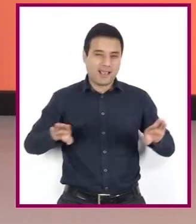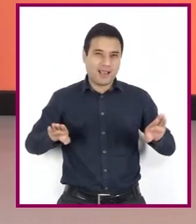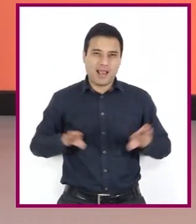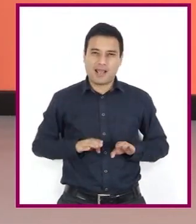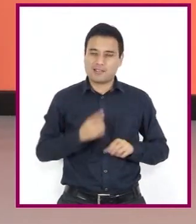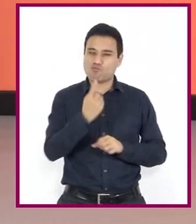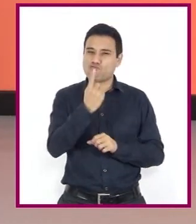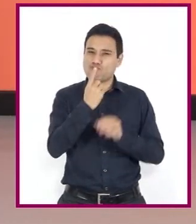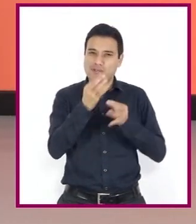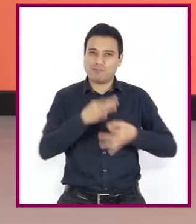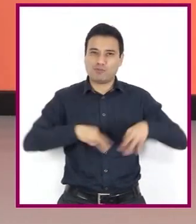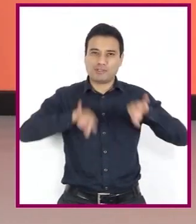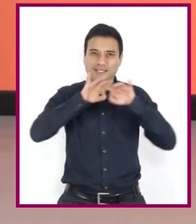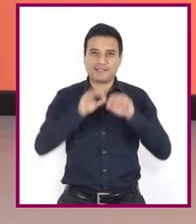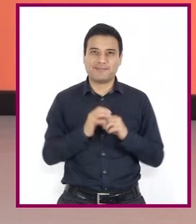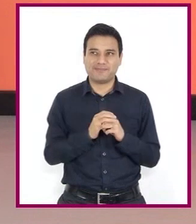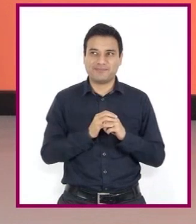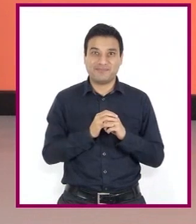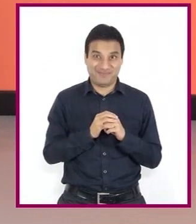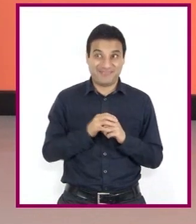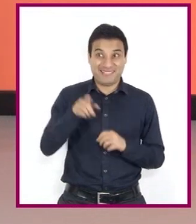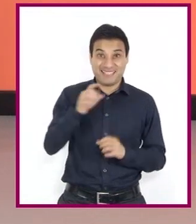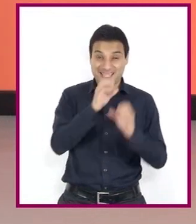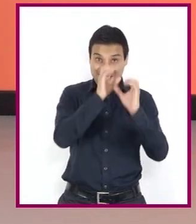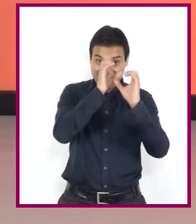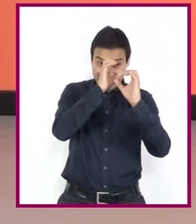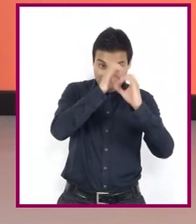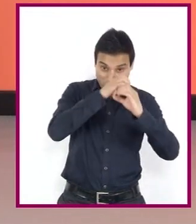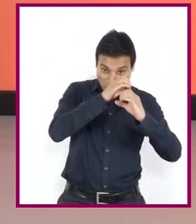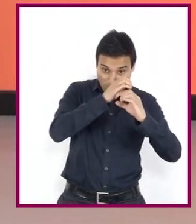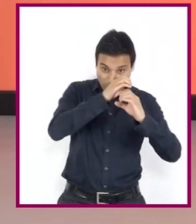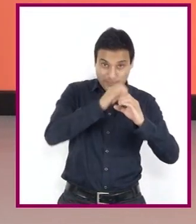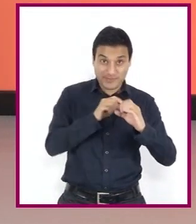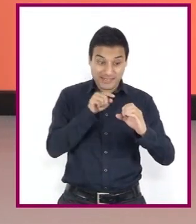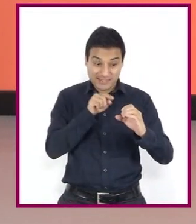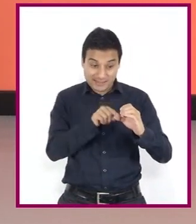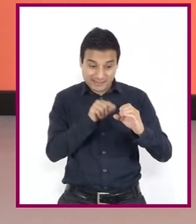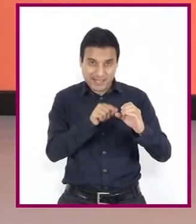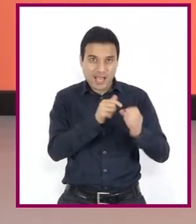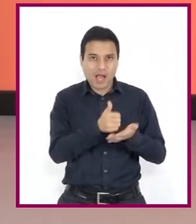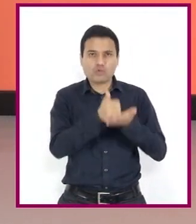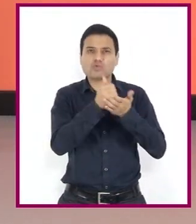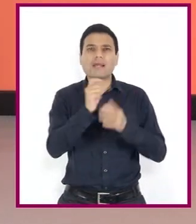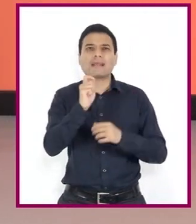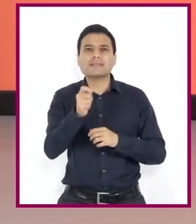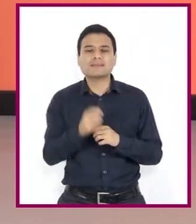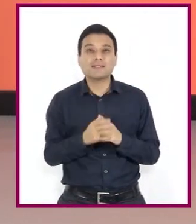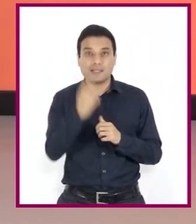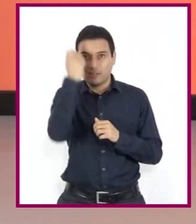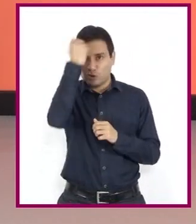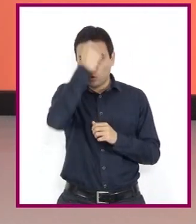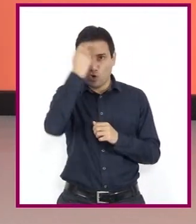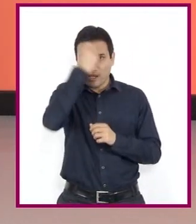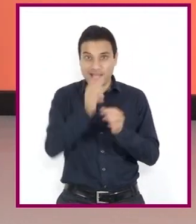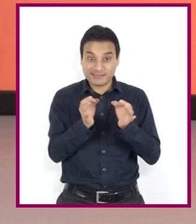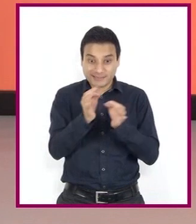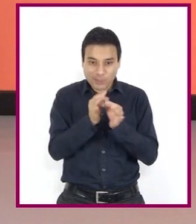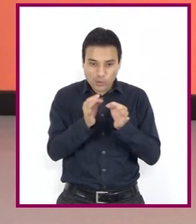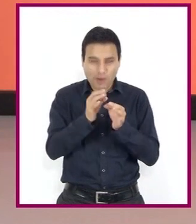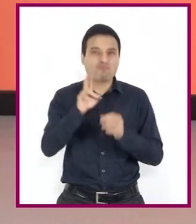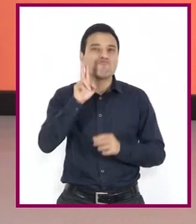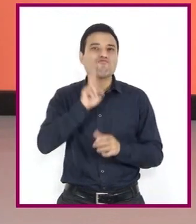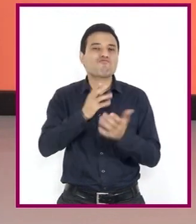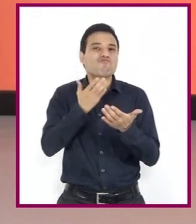que el microscopio de Leeuwenhoek y el de otros científicos permitieron validar la teoría celular, que en uno de